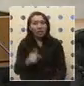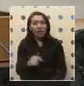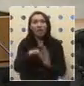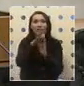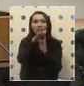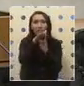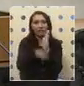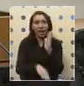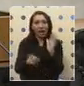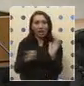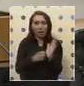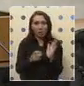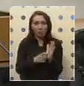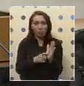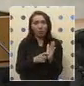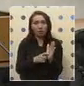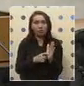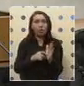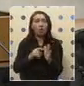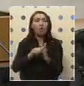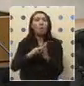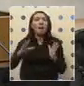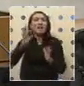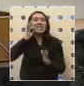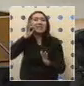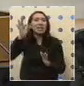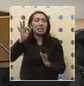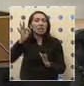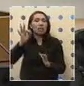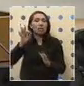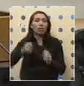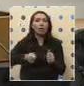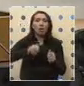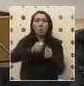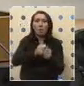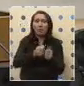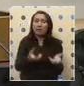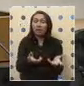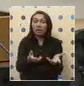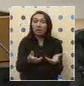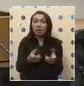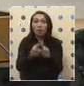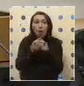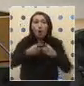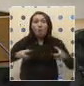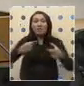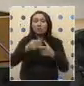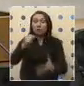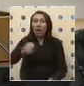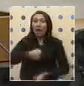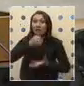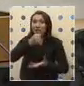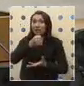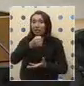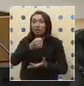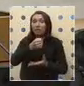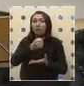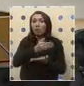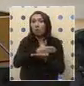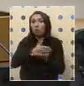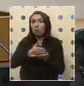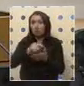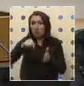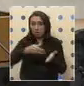disminuir los impuestos al tramo más alto del global complementario. En la Comisión de Hacienda, durante